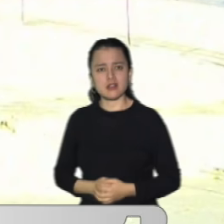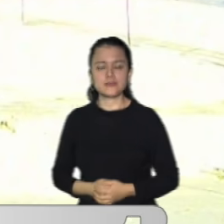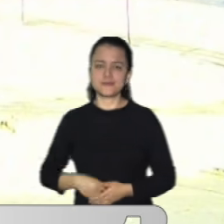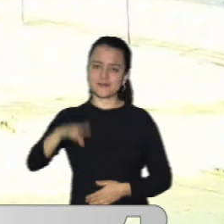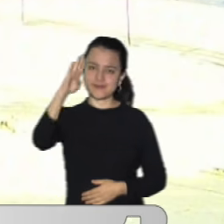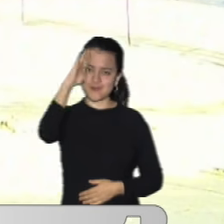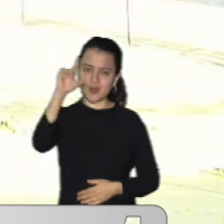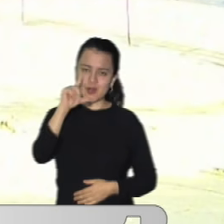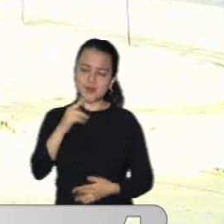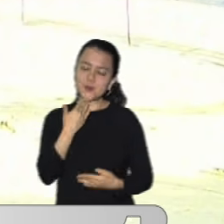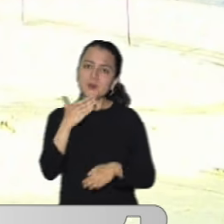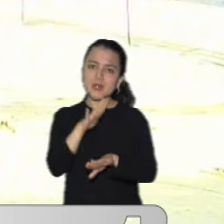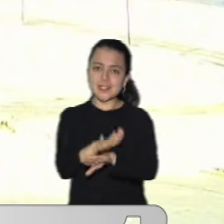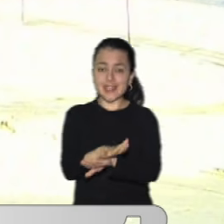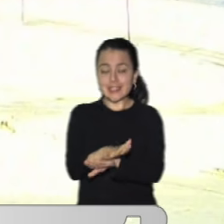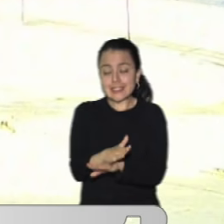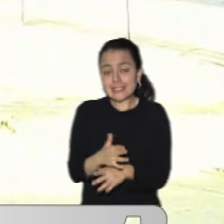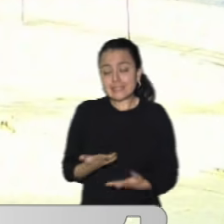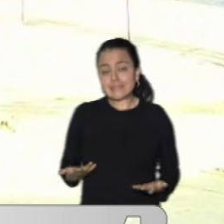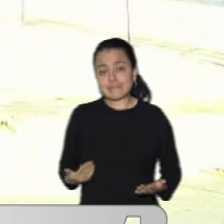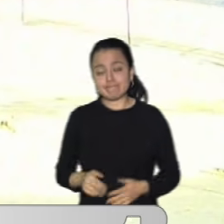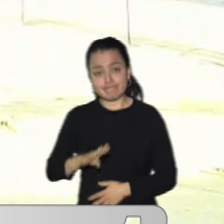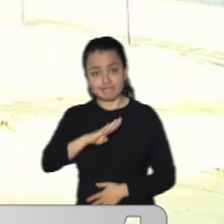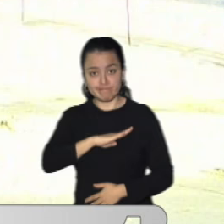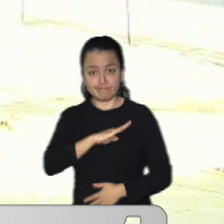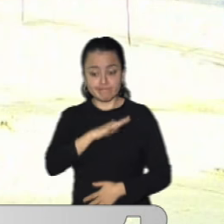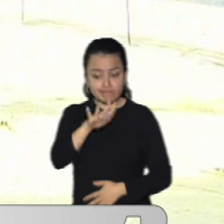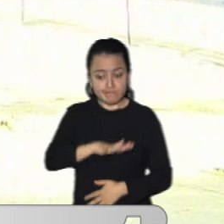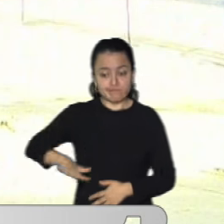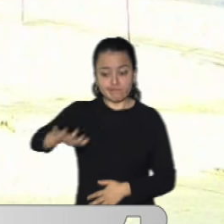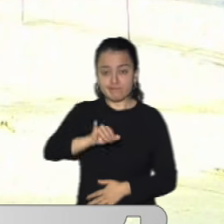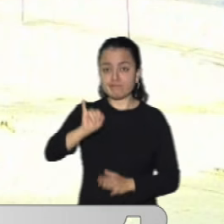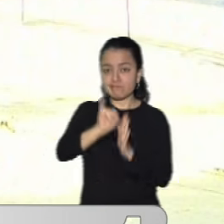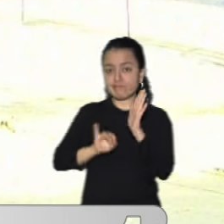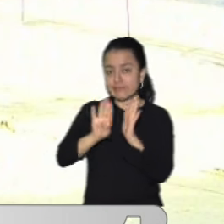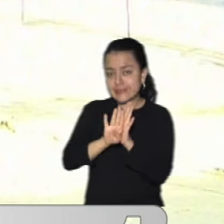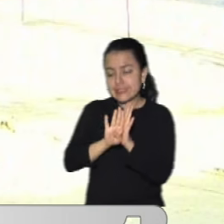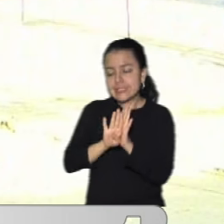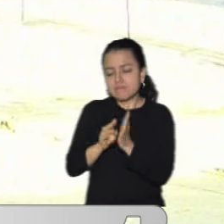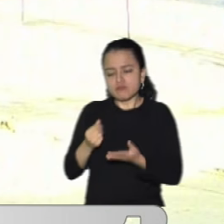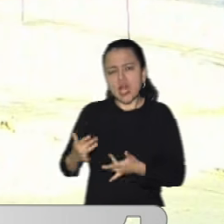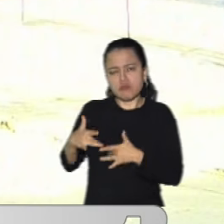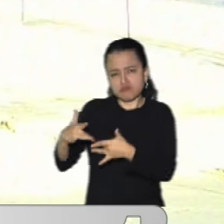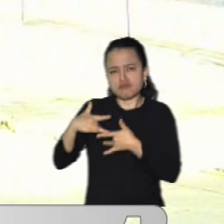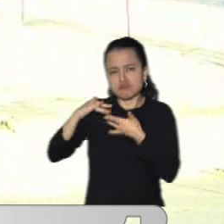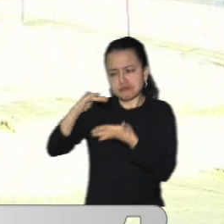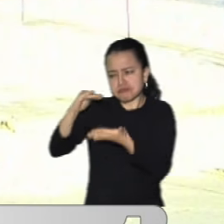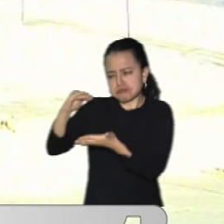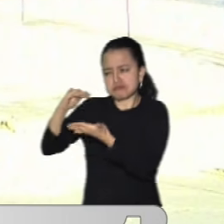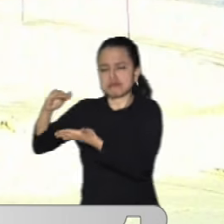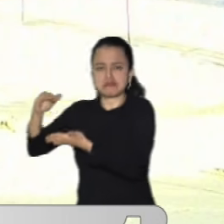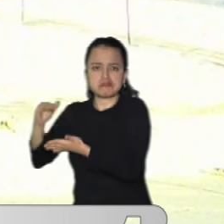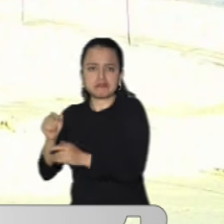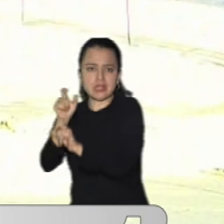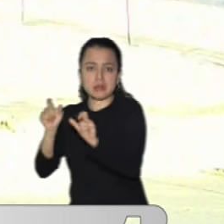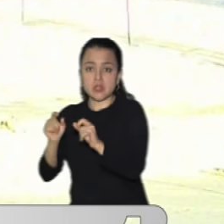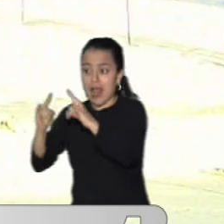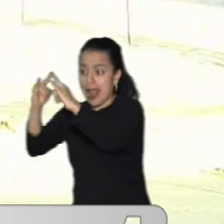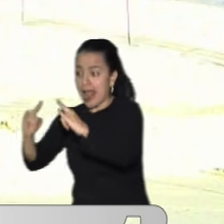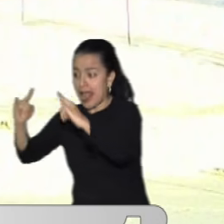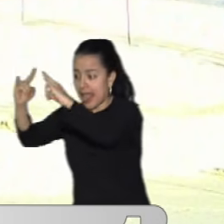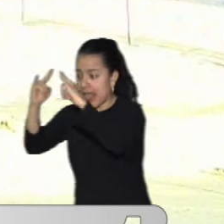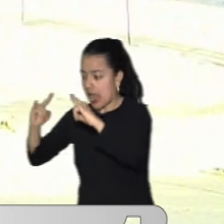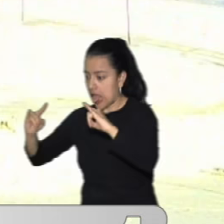Hola Luisa, buenas tardes. Por lo pronto, la alcaldía del municipio de Ituango le está entregando ayudas humanitarias, pues los albergues que